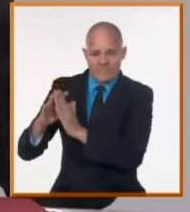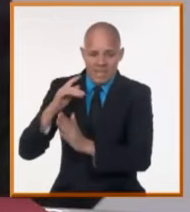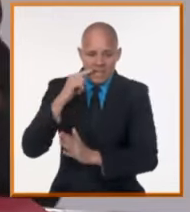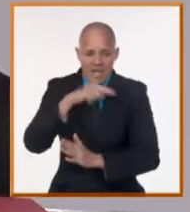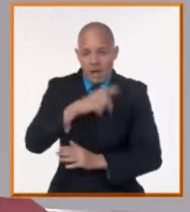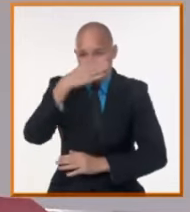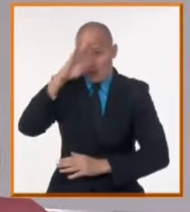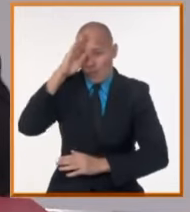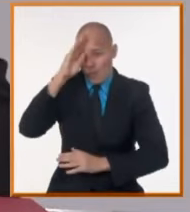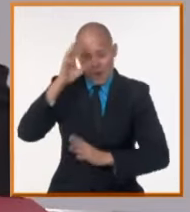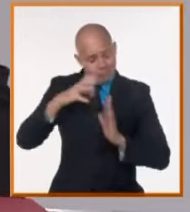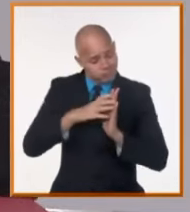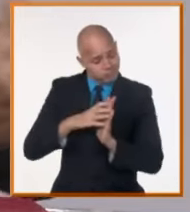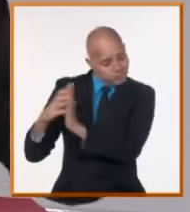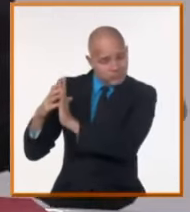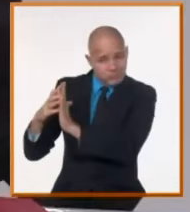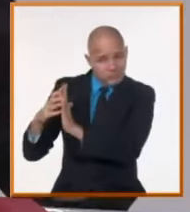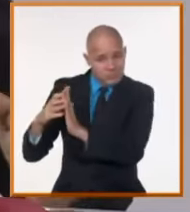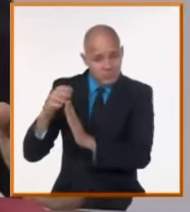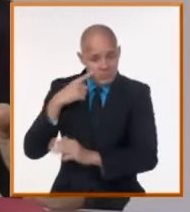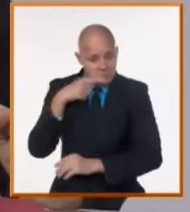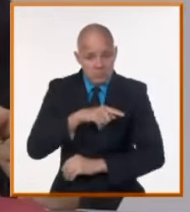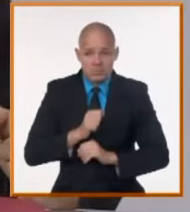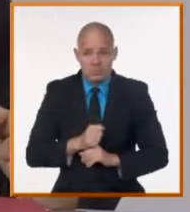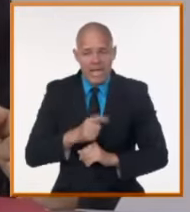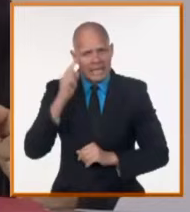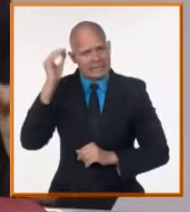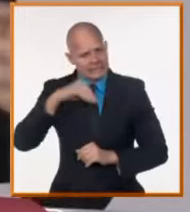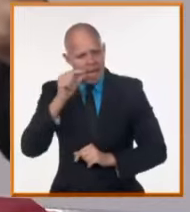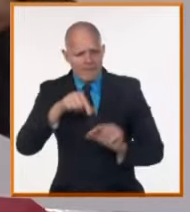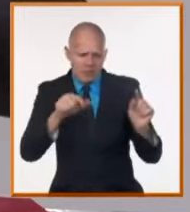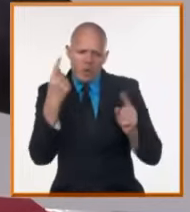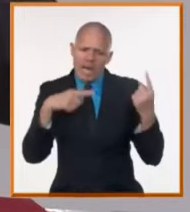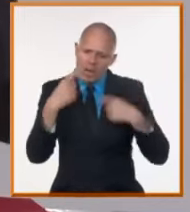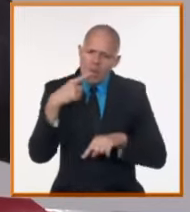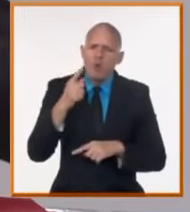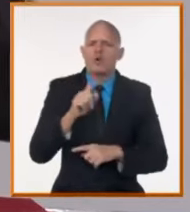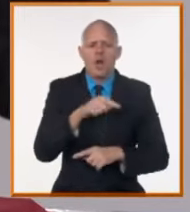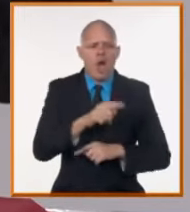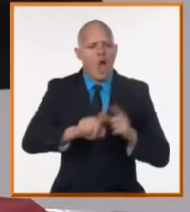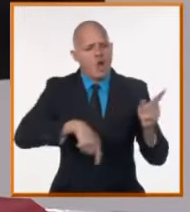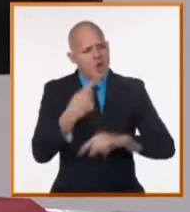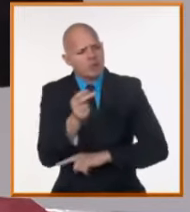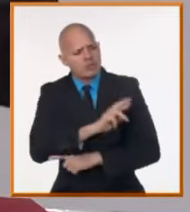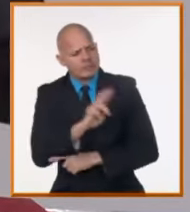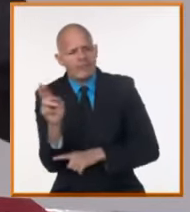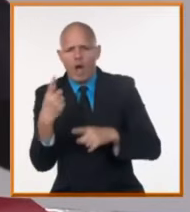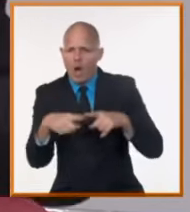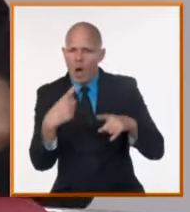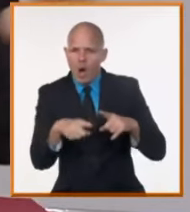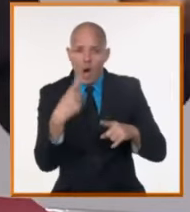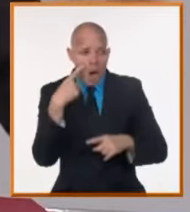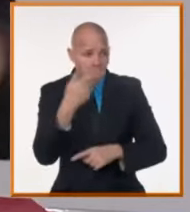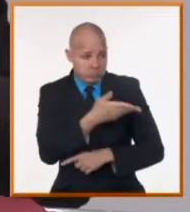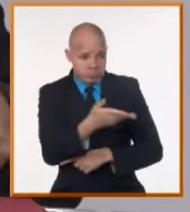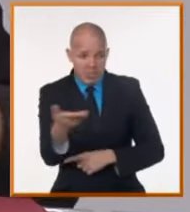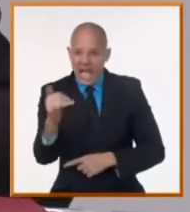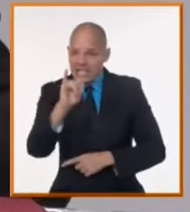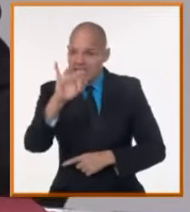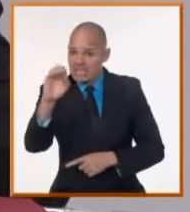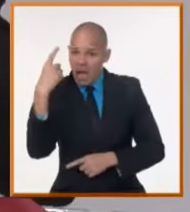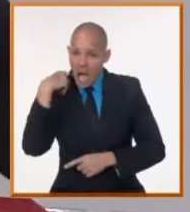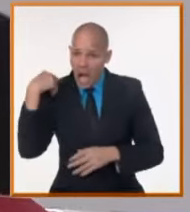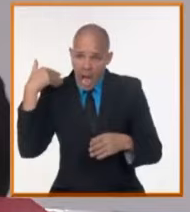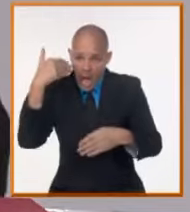se le pudrieron unas cuantas ramas, se cayeron una pila de hojas, pero siguió frondoso. Ha seguido frondoso más de 60 años. Y